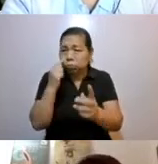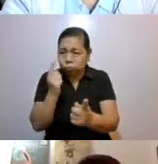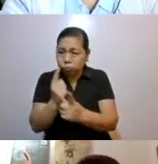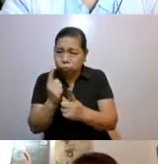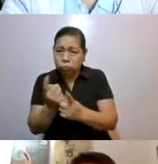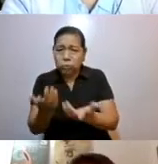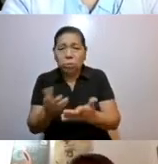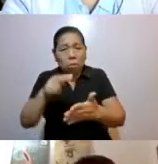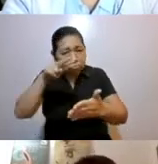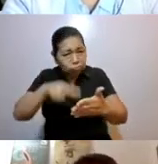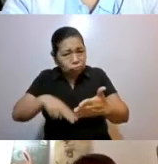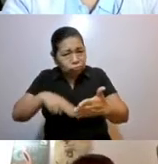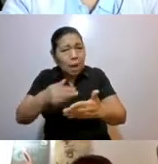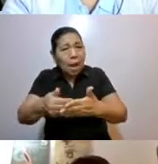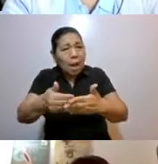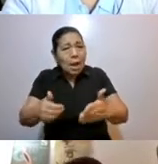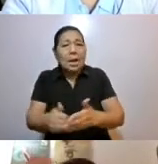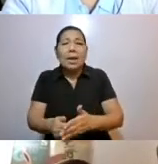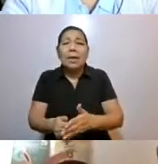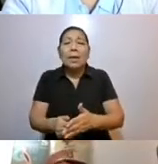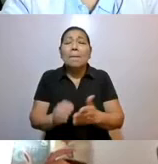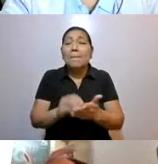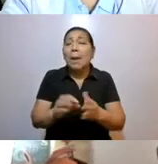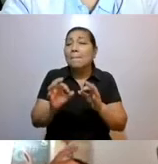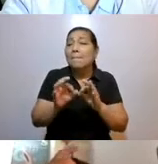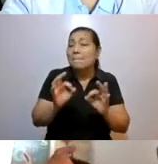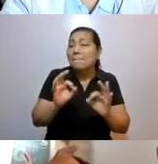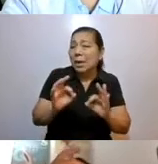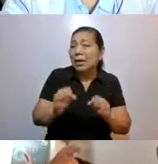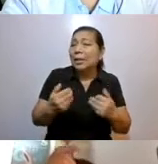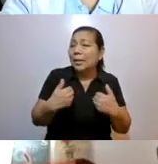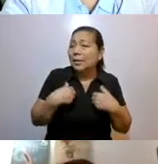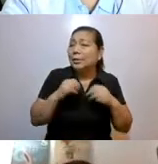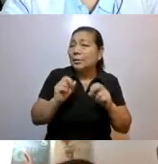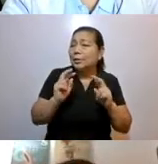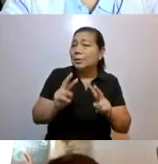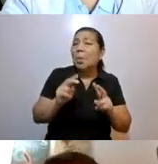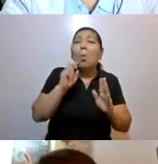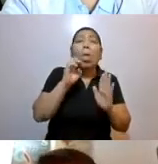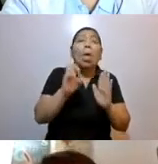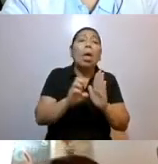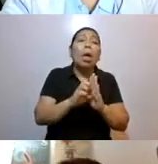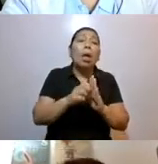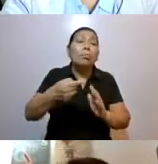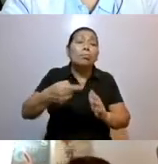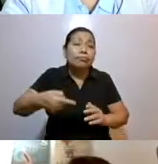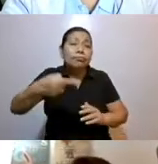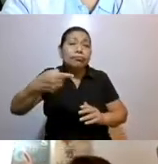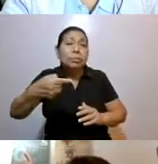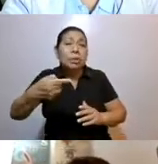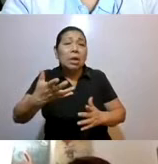es una revisión sobre la prevalencia y los factores de riesgo y que tienen que ver, pues, por ejemplo, que la disfunción eréctil es